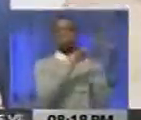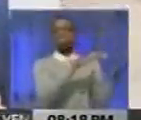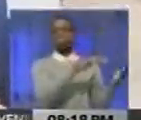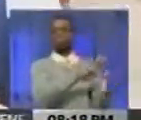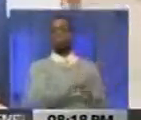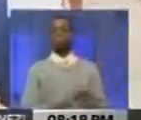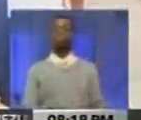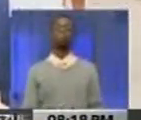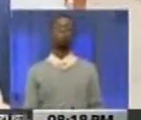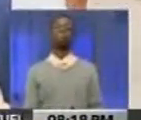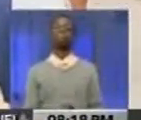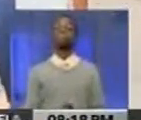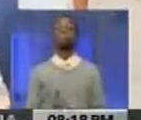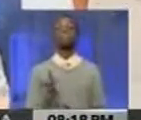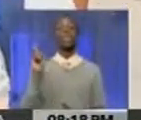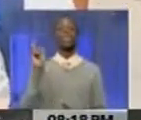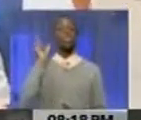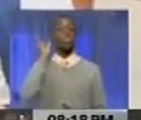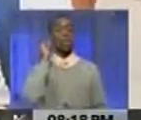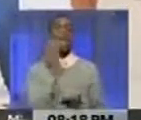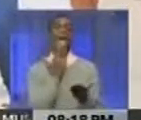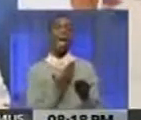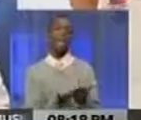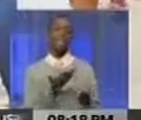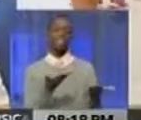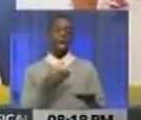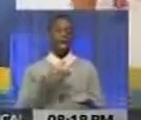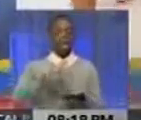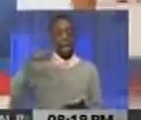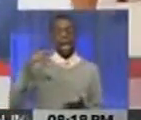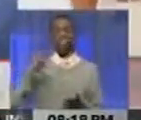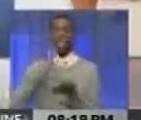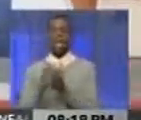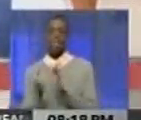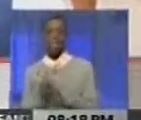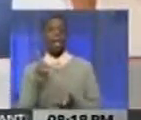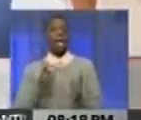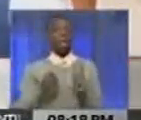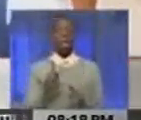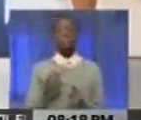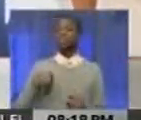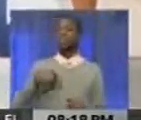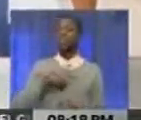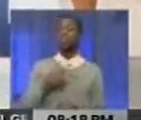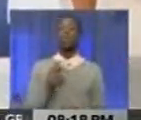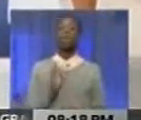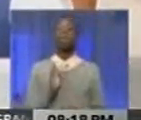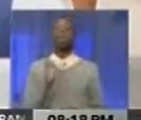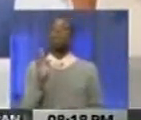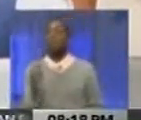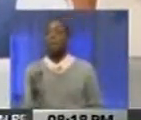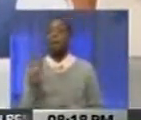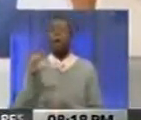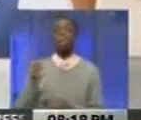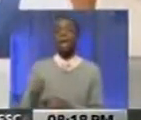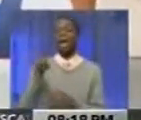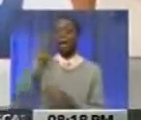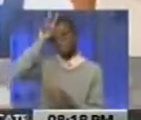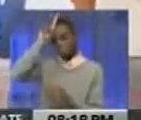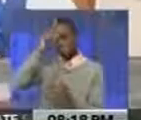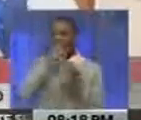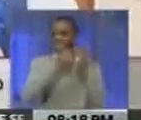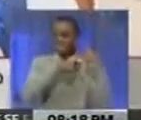Me siento agradecida de los productos, la pasta, la harina, todo esto que a veces nos vemos en la obligación de comprar solo los bachaqueros